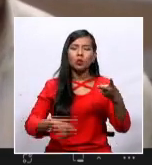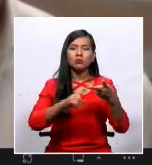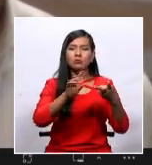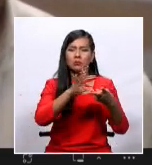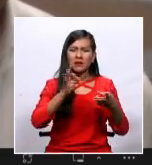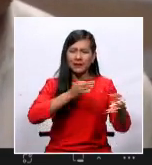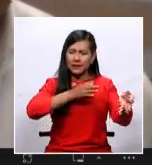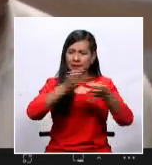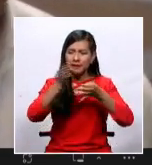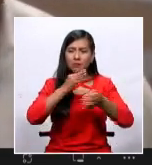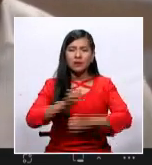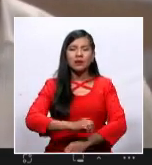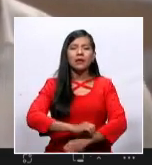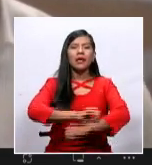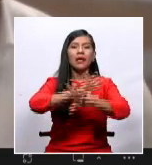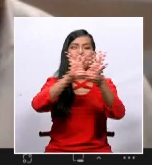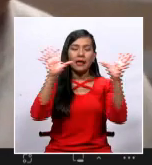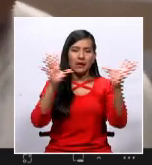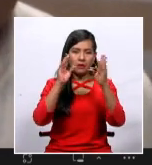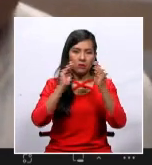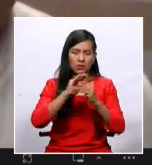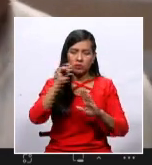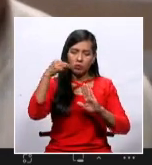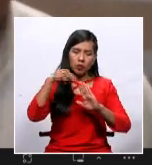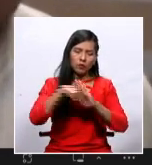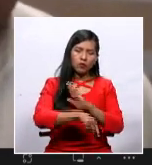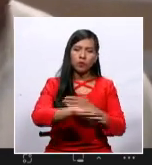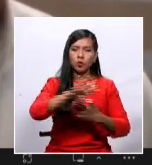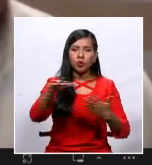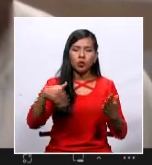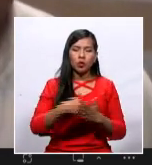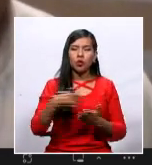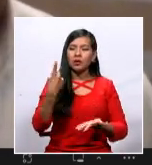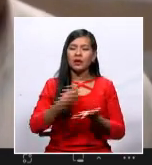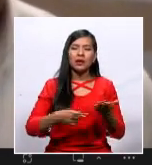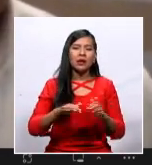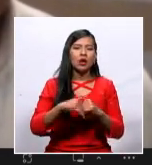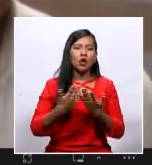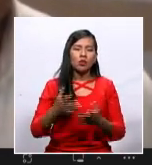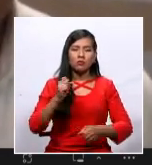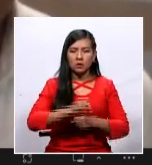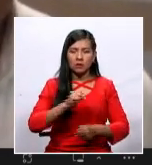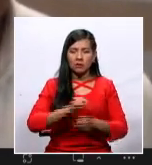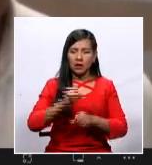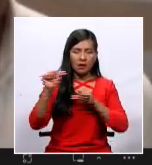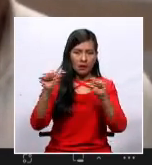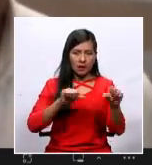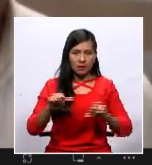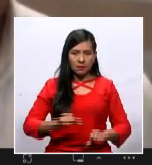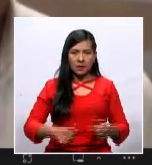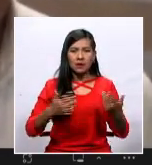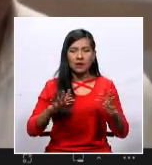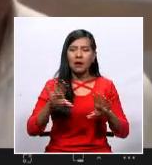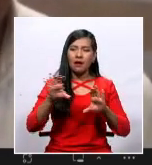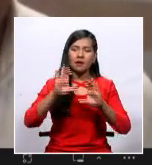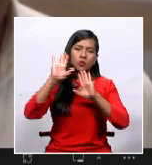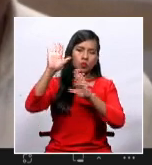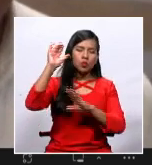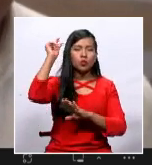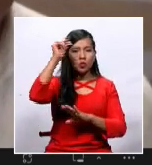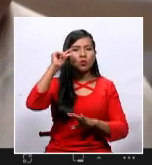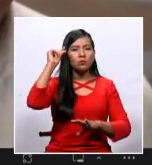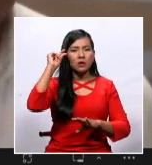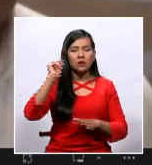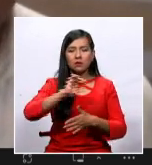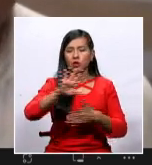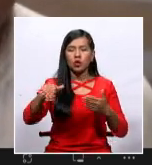detalle demasiado pormenorizado de todas las actividades que realiza su gobierno en todos